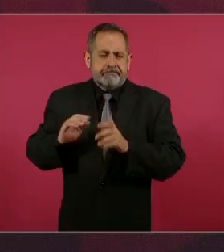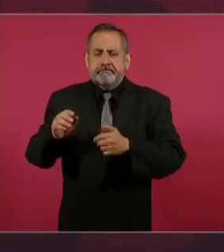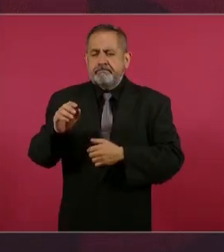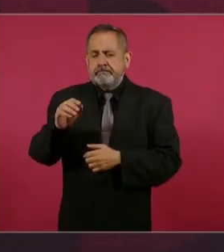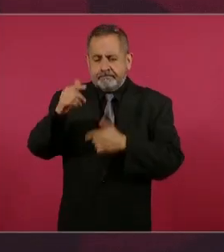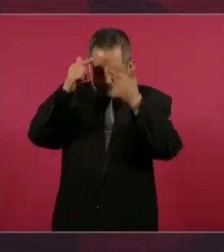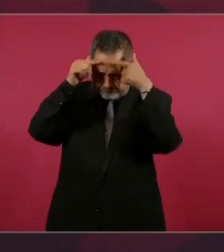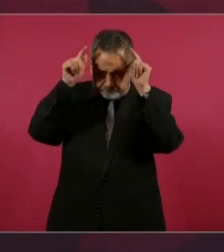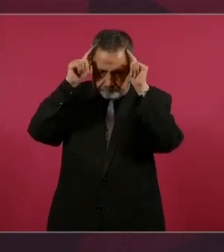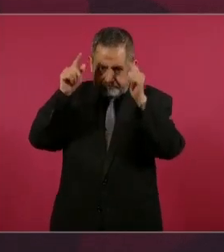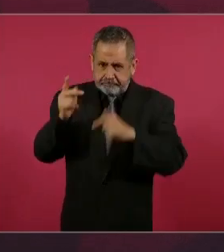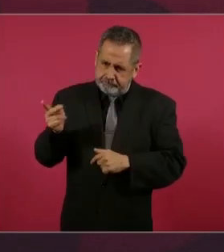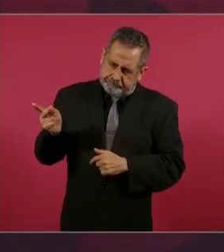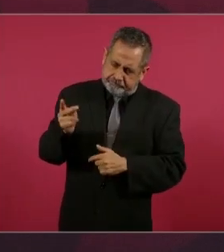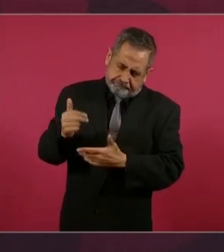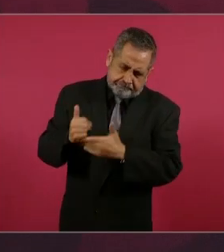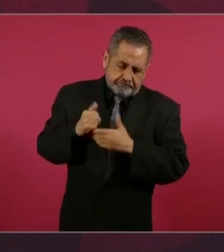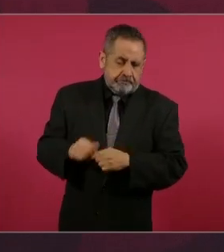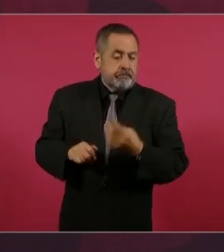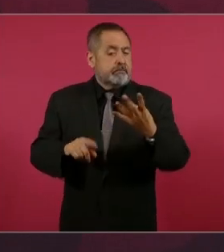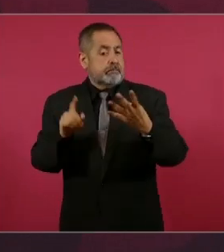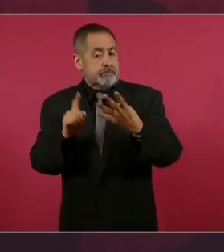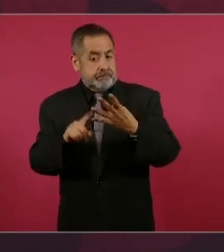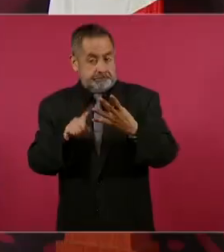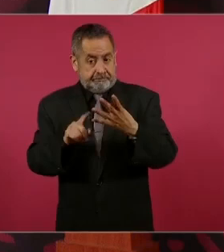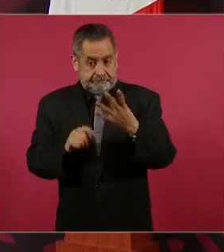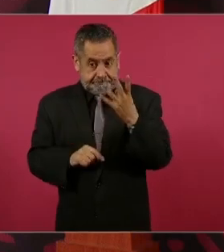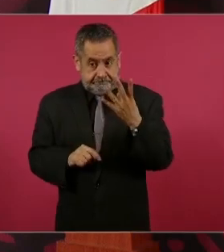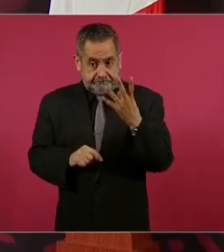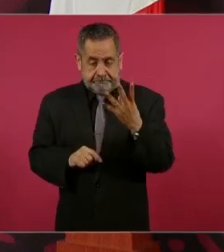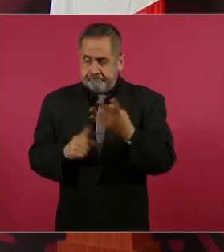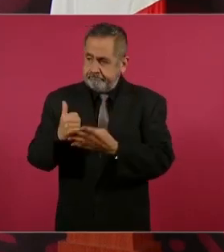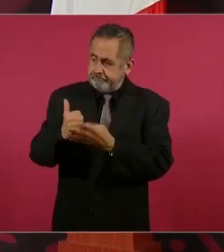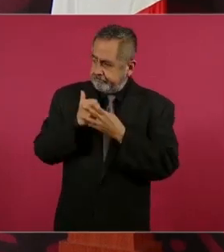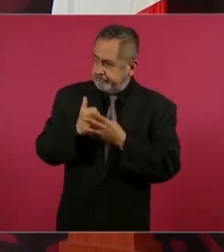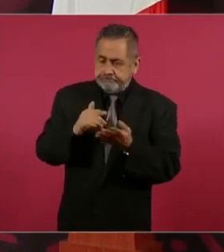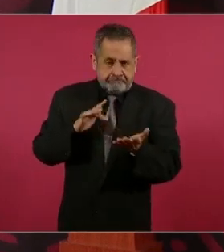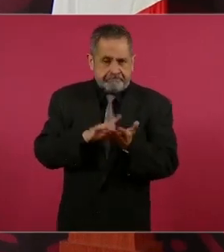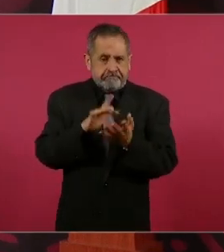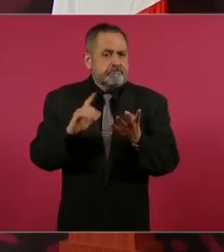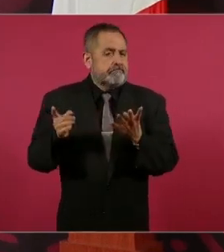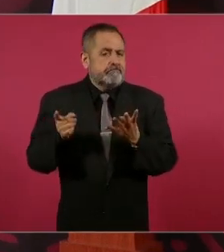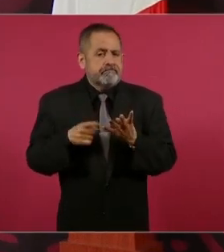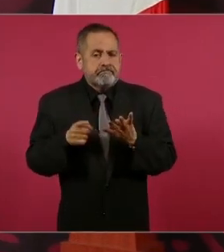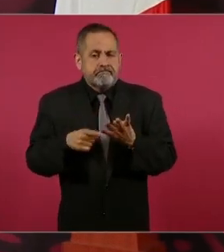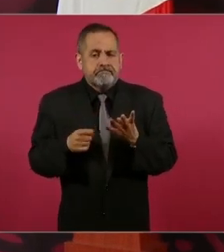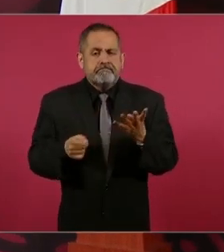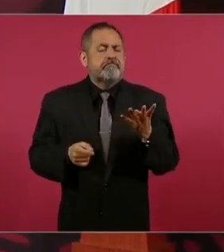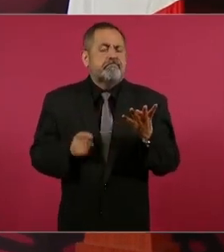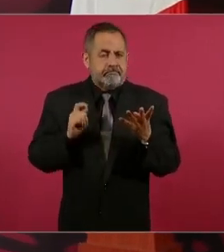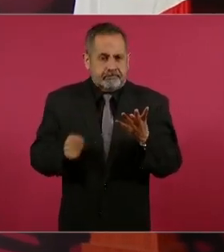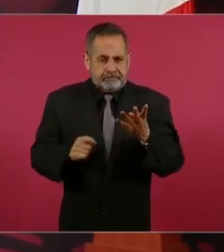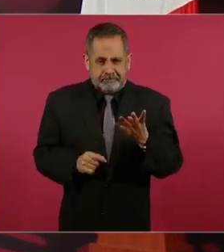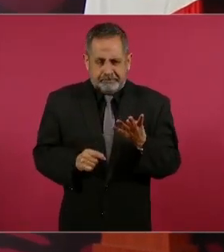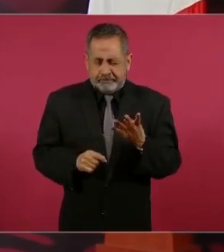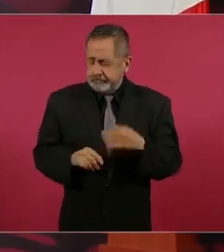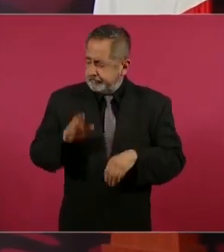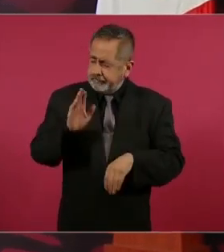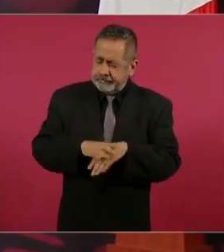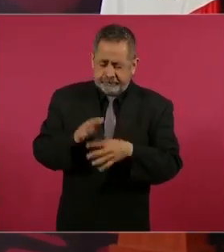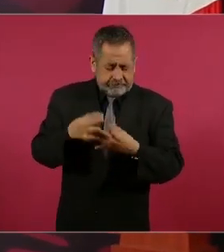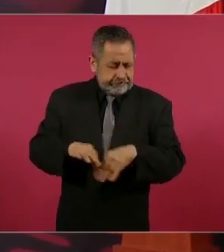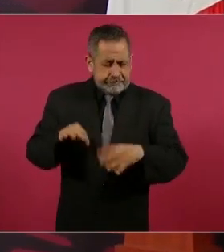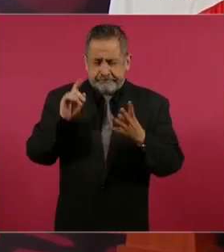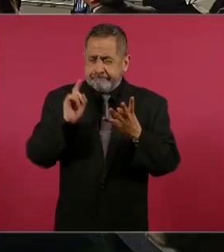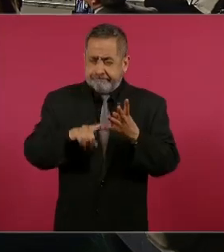el Ejército. La cuarta función es la que más